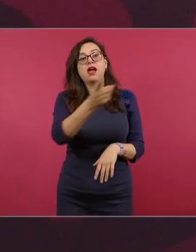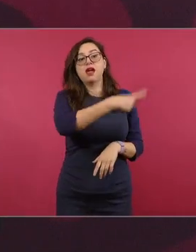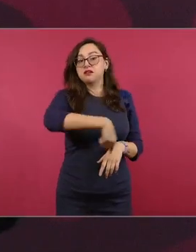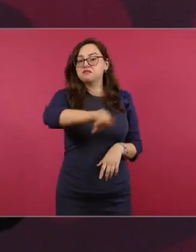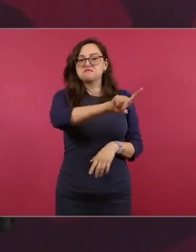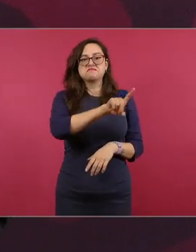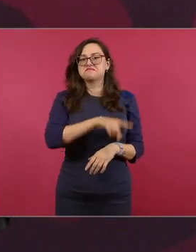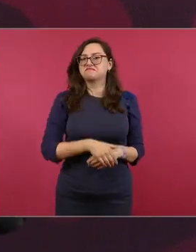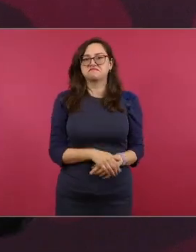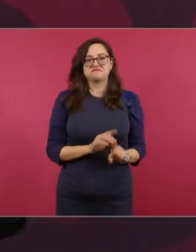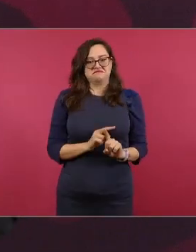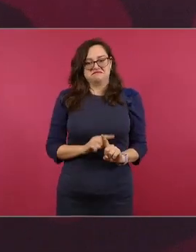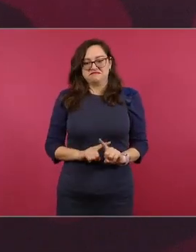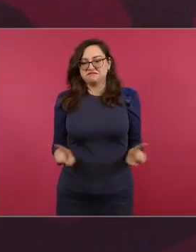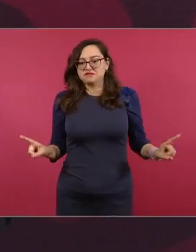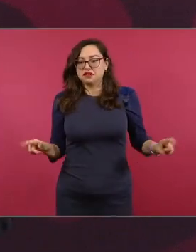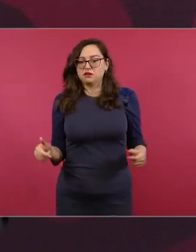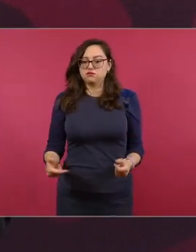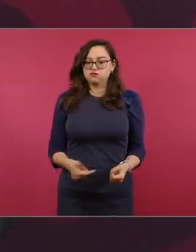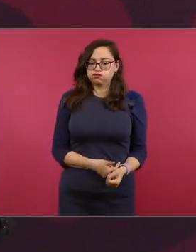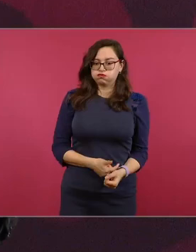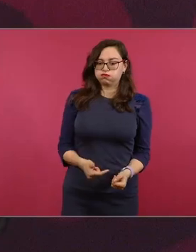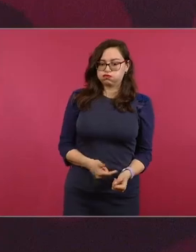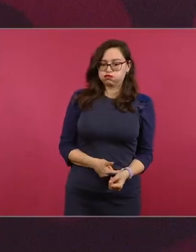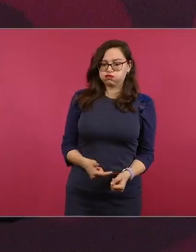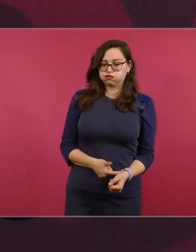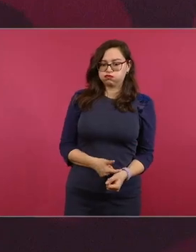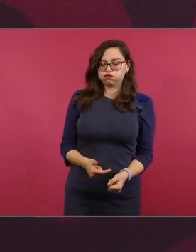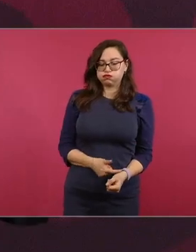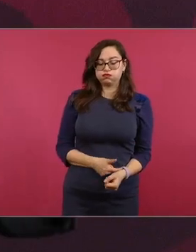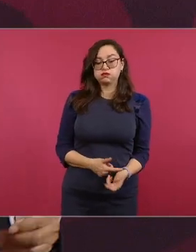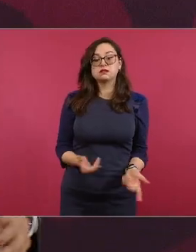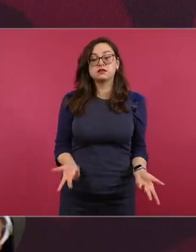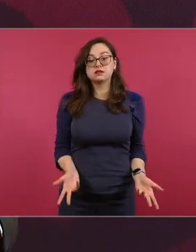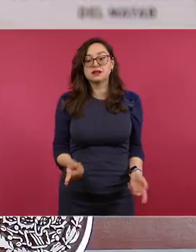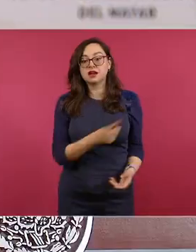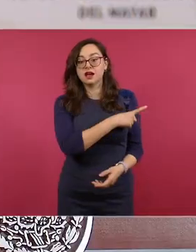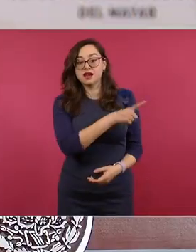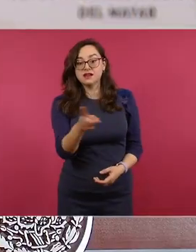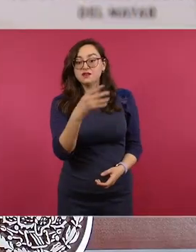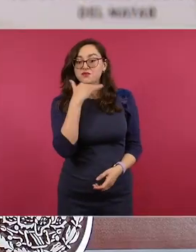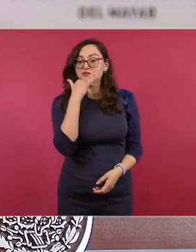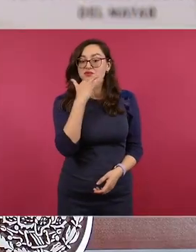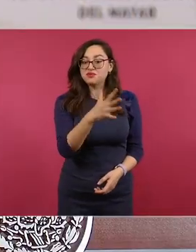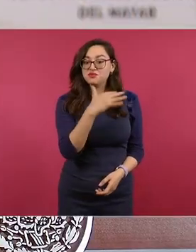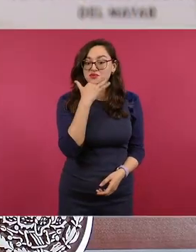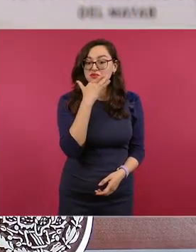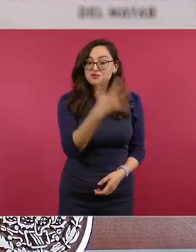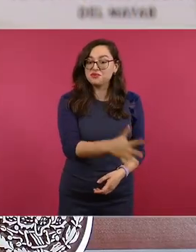Además, llevar a cabo actos de corrupción ellos mismos.